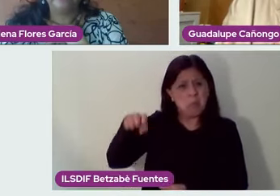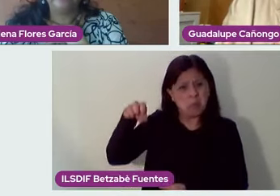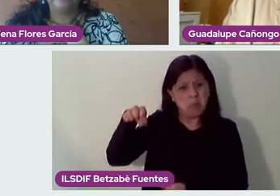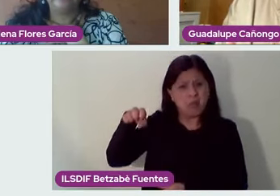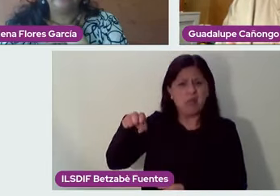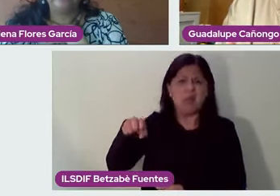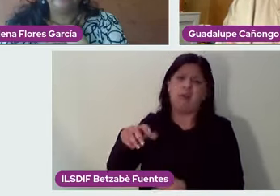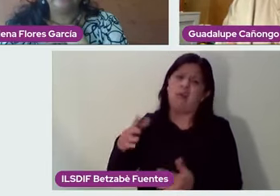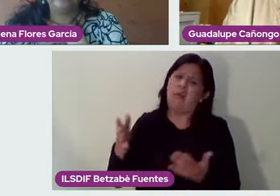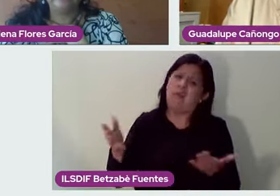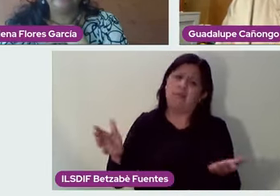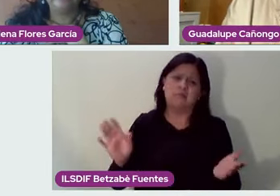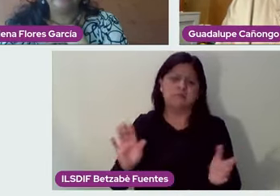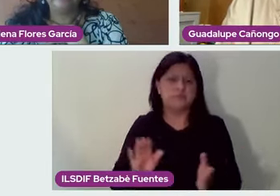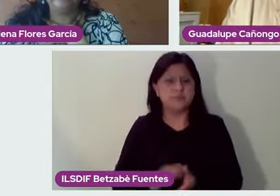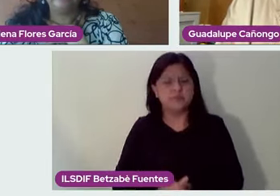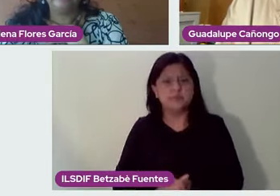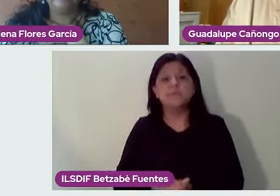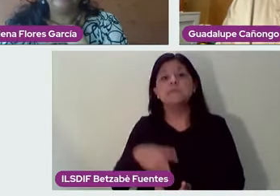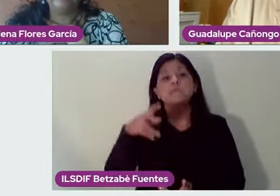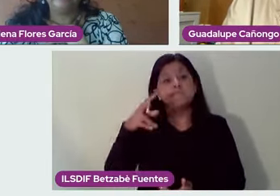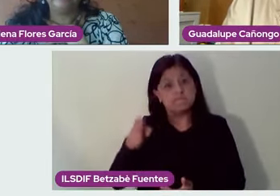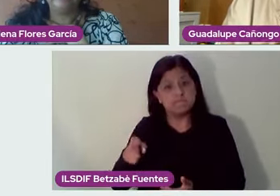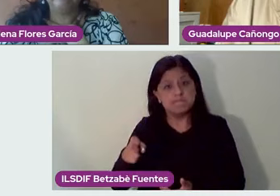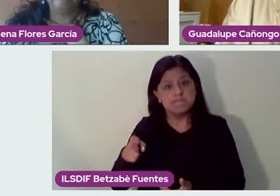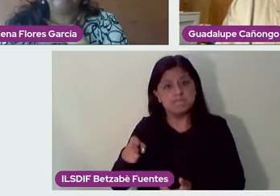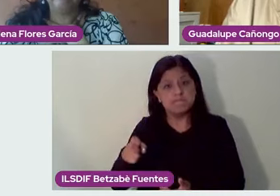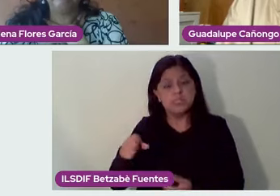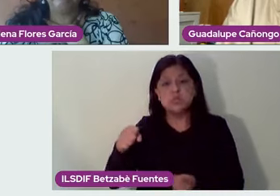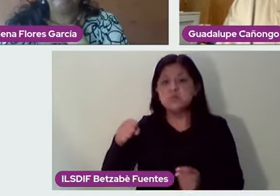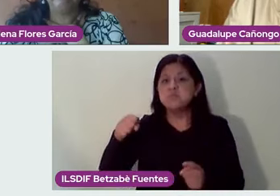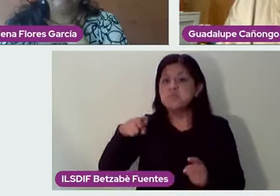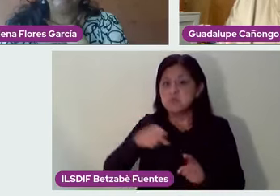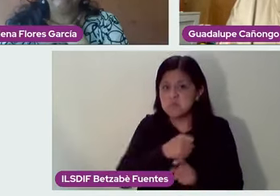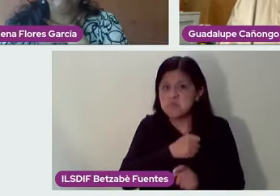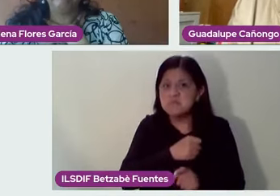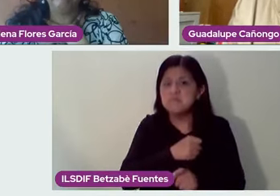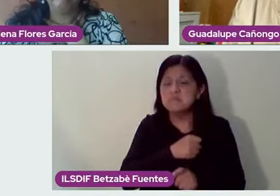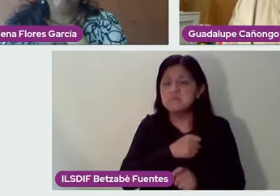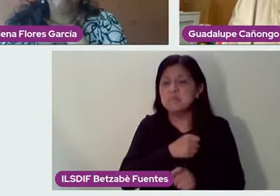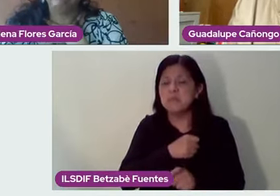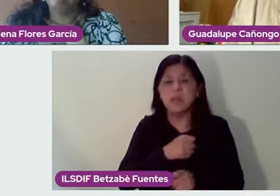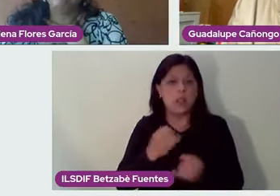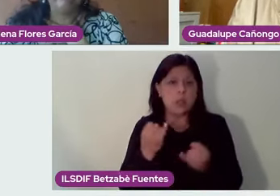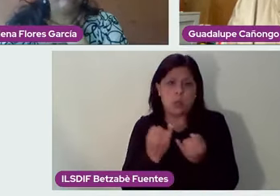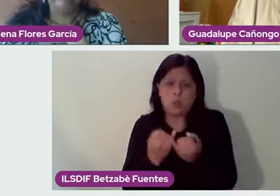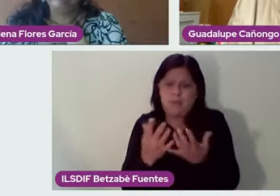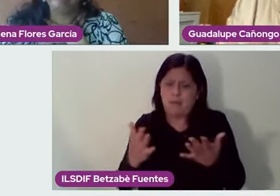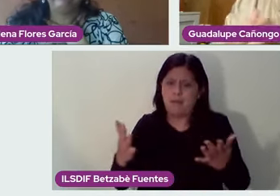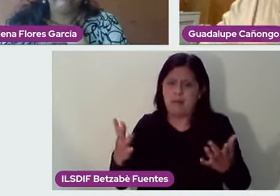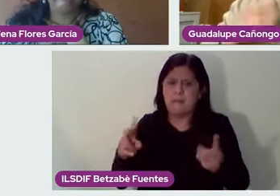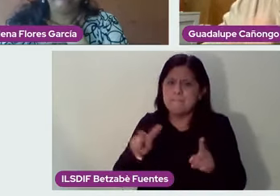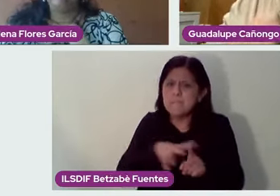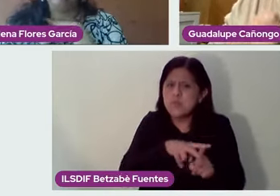desafortunado y es violento, ojo. Eso es una violencia de tipo social, ¿no? Que estamos teniendo